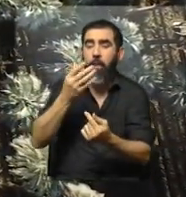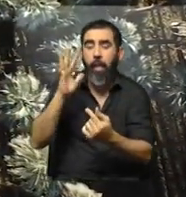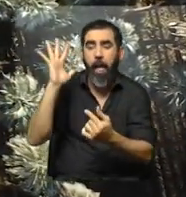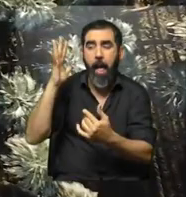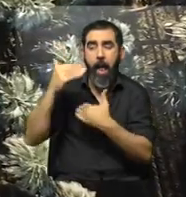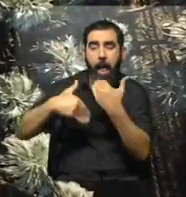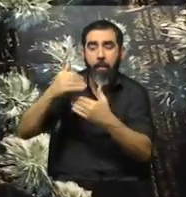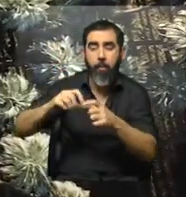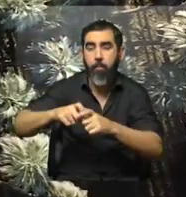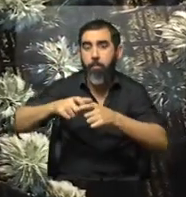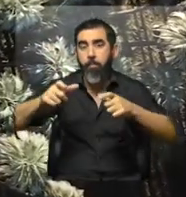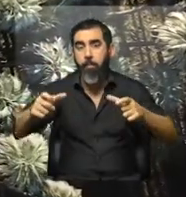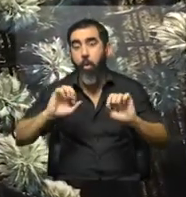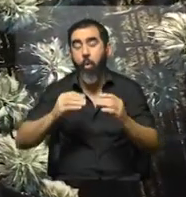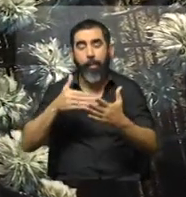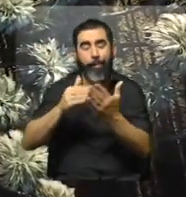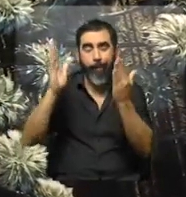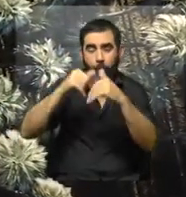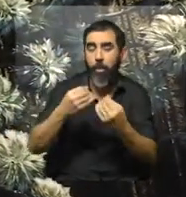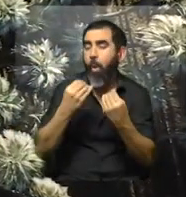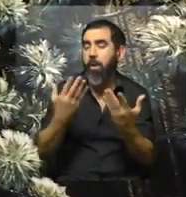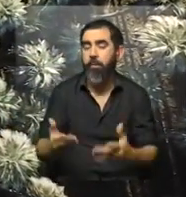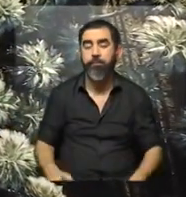ligustro o cuáles, al revés, limitan.